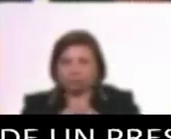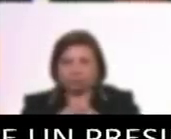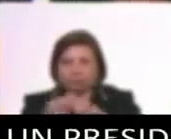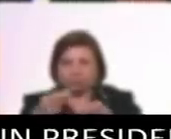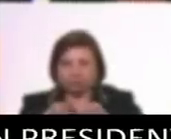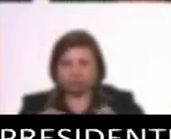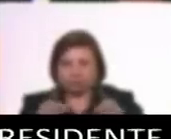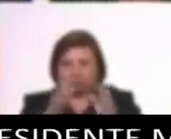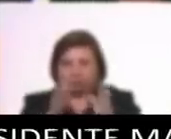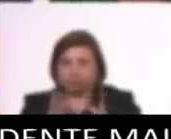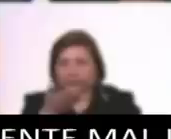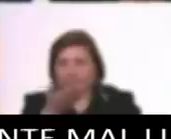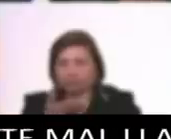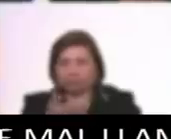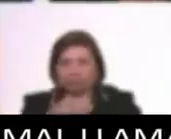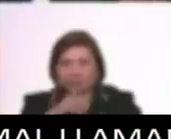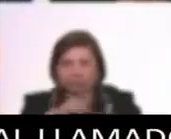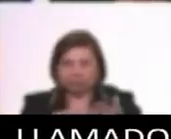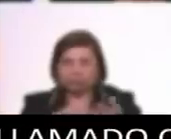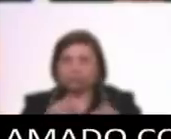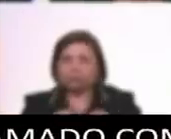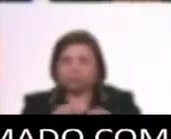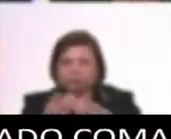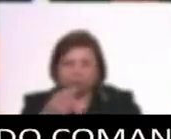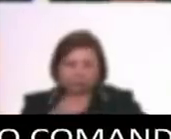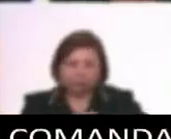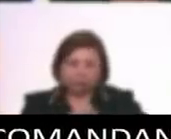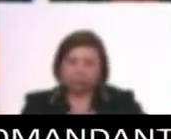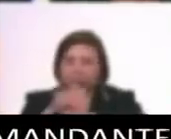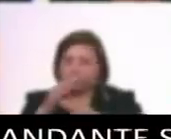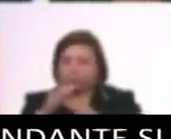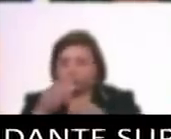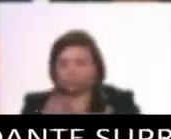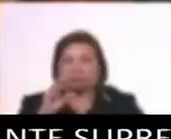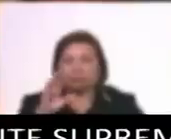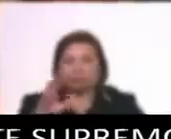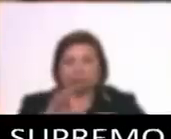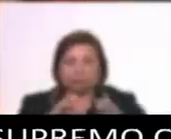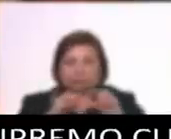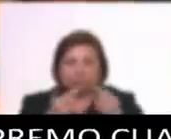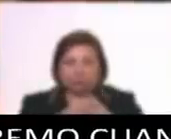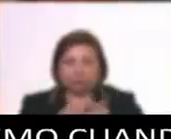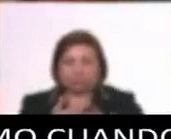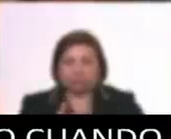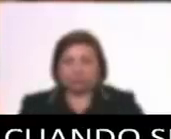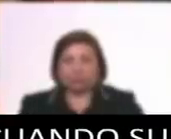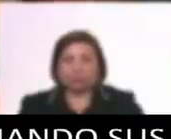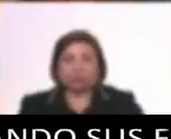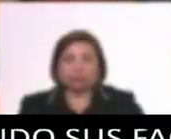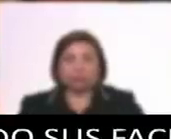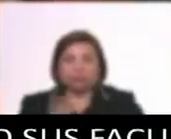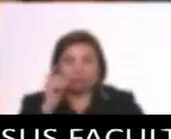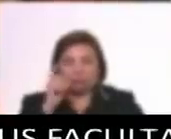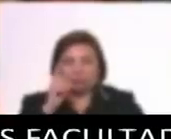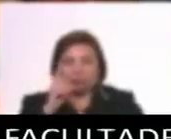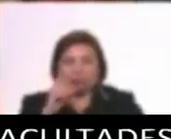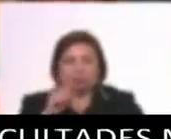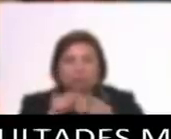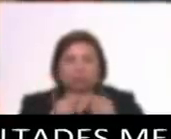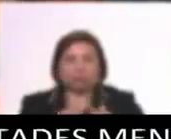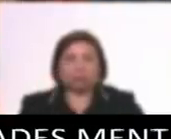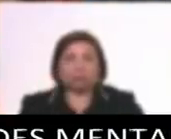las expresiones, tanto del presidente mexicano López Obrador como del presidente Petro de